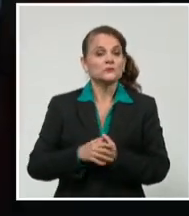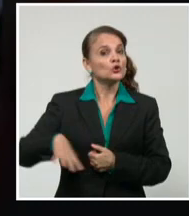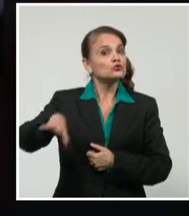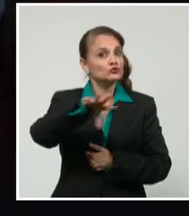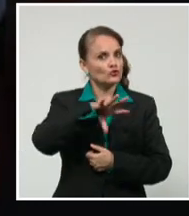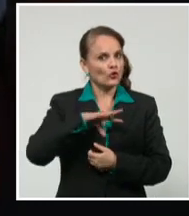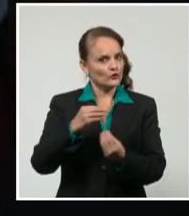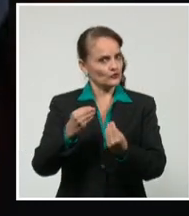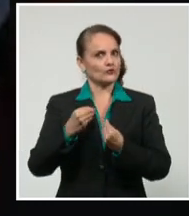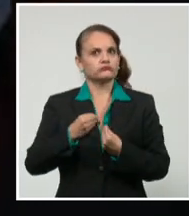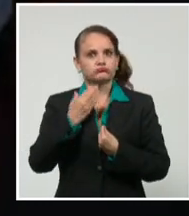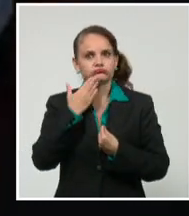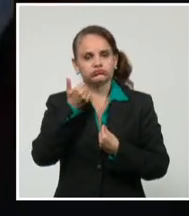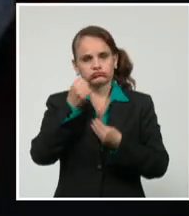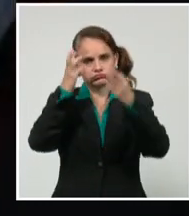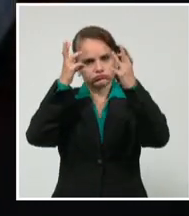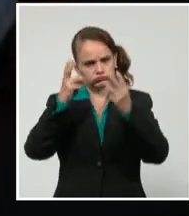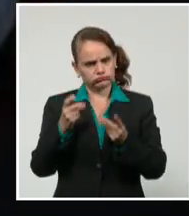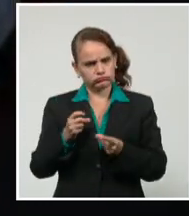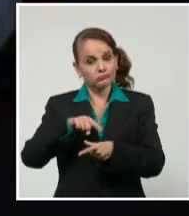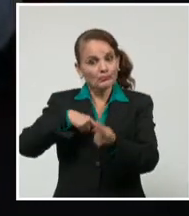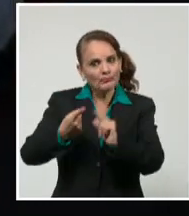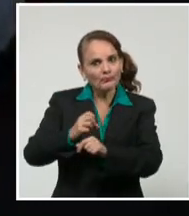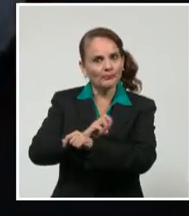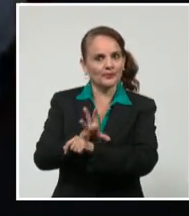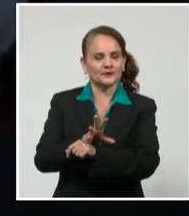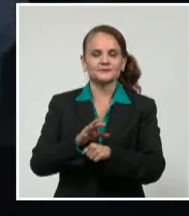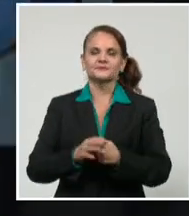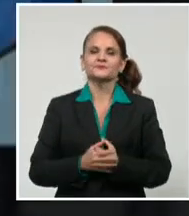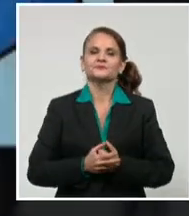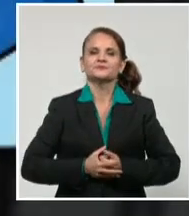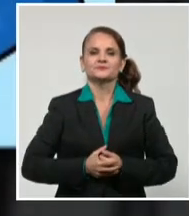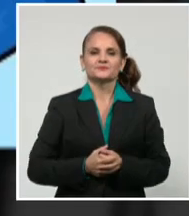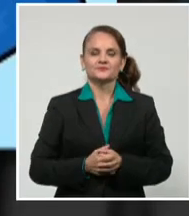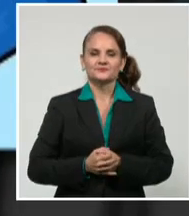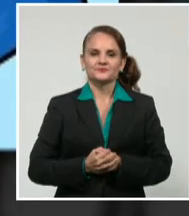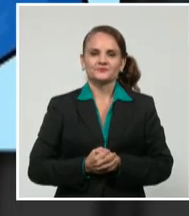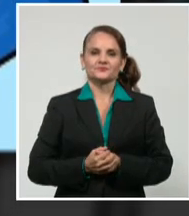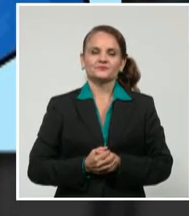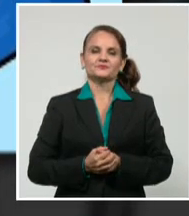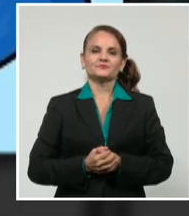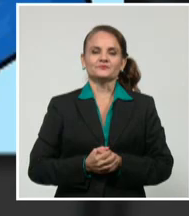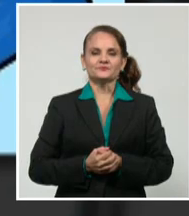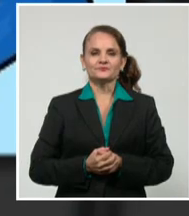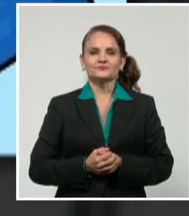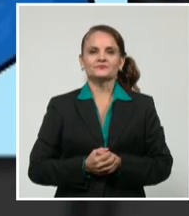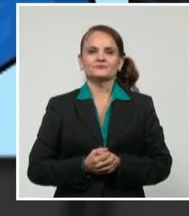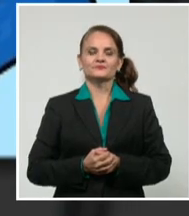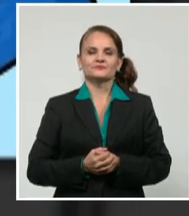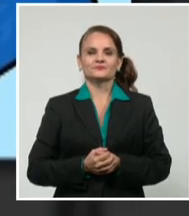COVID-19 en manos de sus fundadores. Gisela García Rivero, Sistema Informativo de la Televisión Cubana.